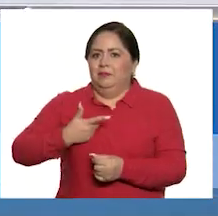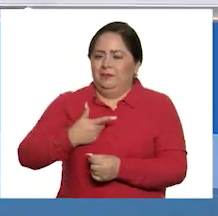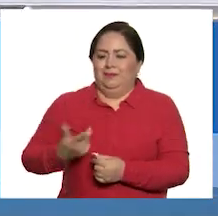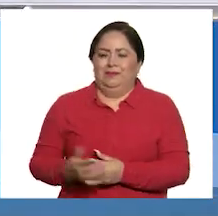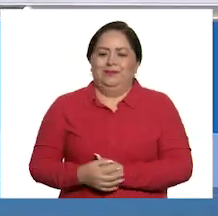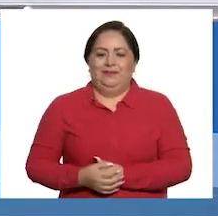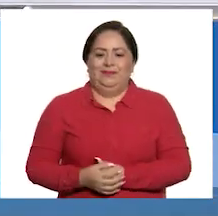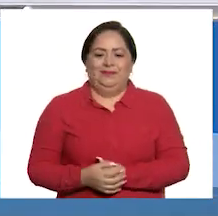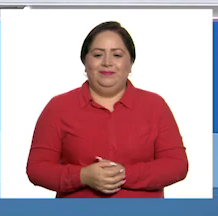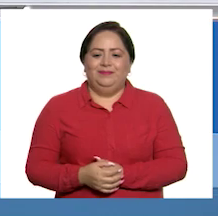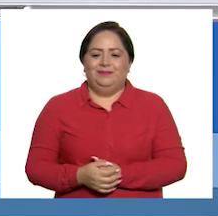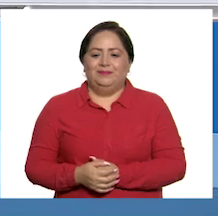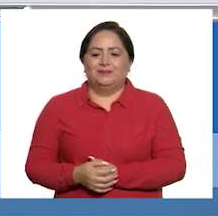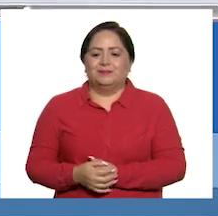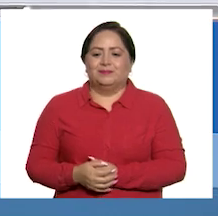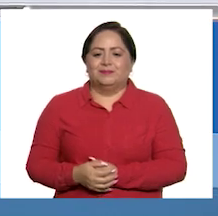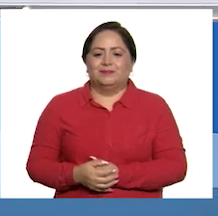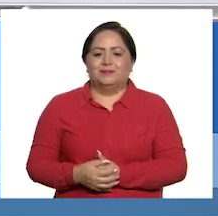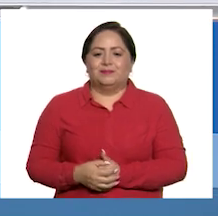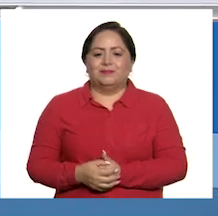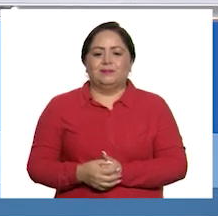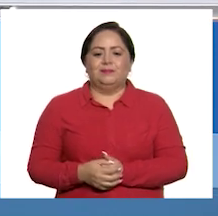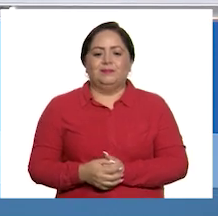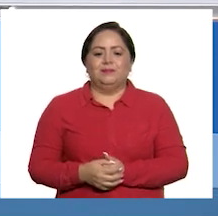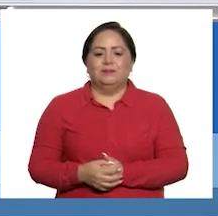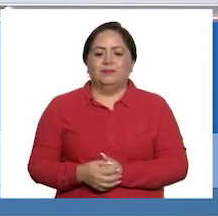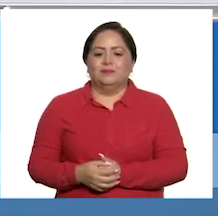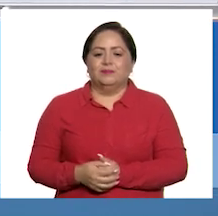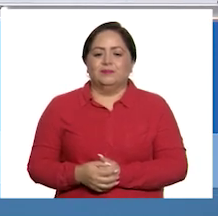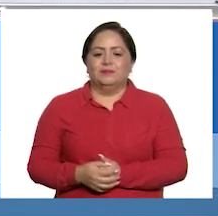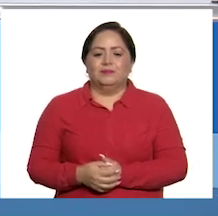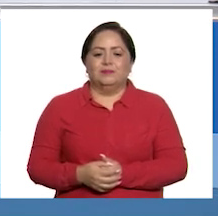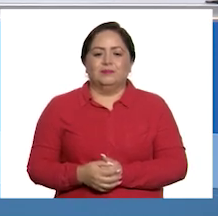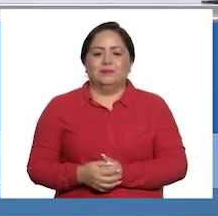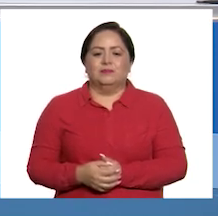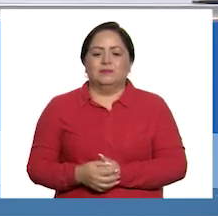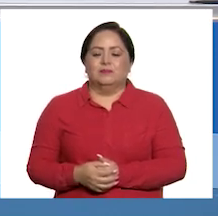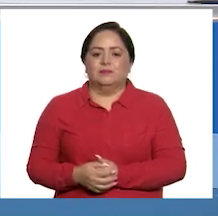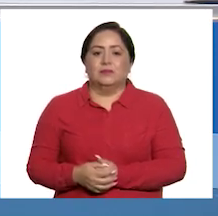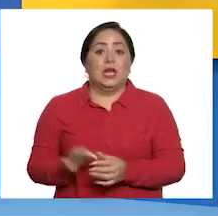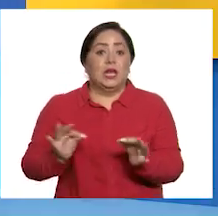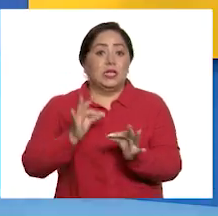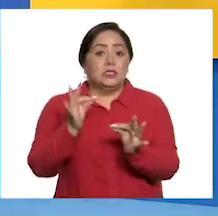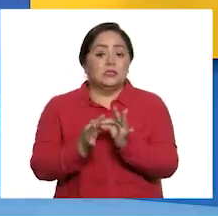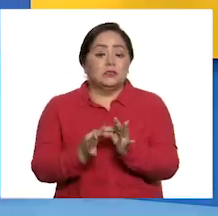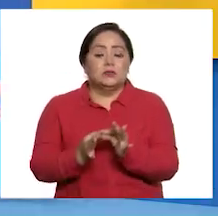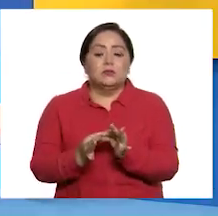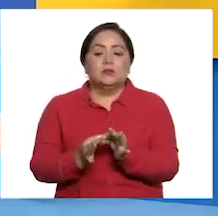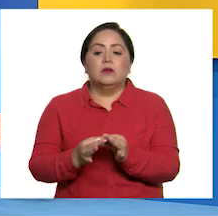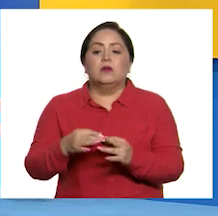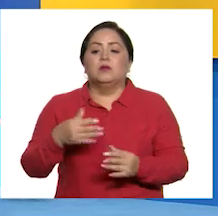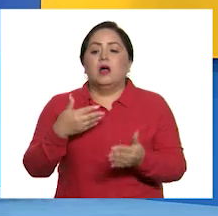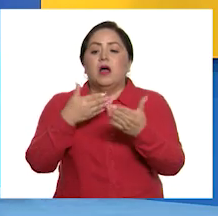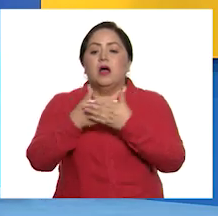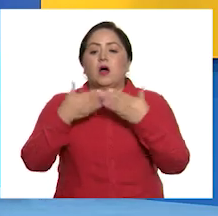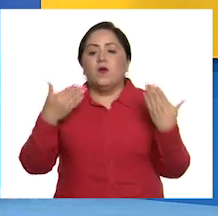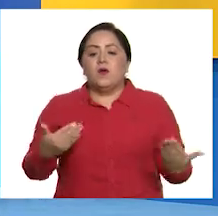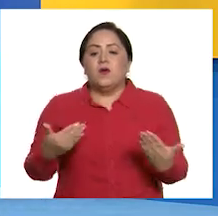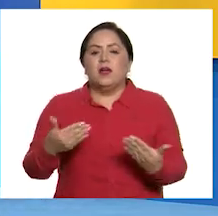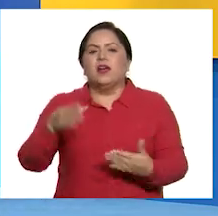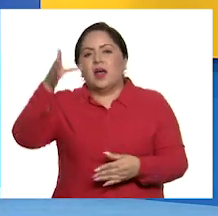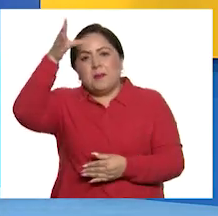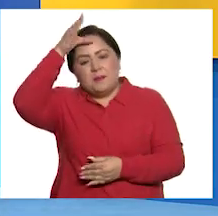Con gusto. Gracias. No, ¿de qué? Listo. Y aquí te lo dejo. Listo. Bueno, pues, no se hable más. Vamos